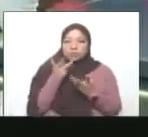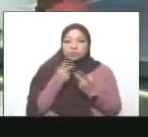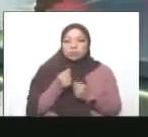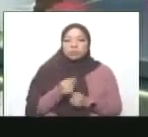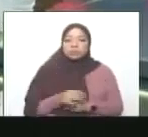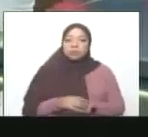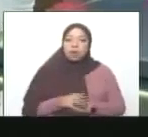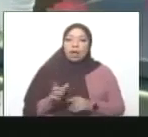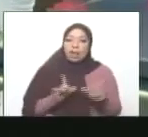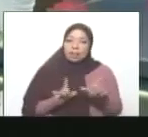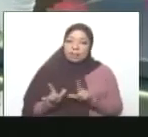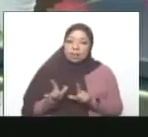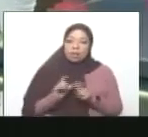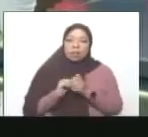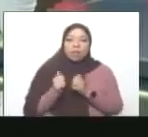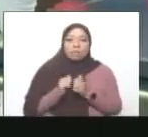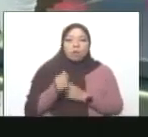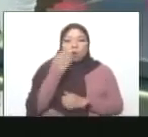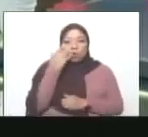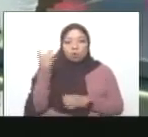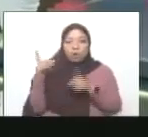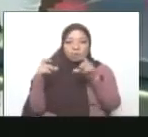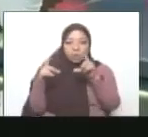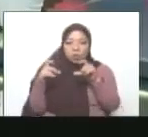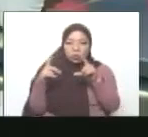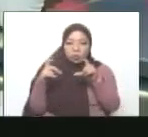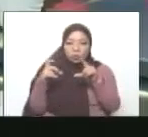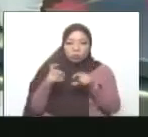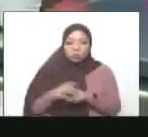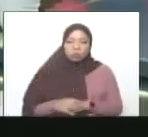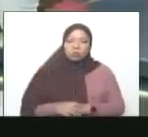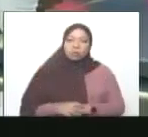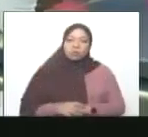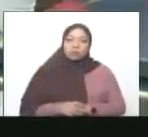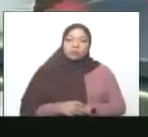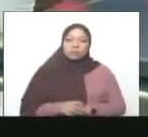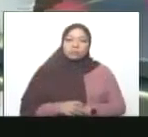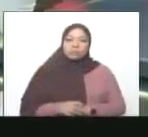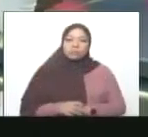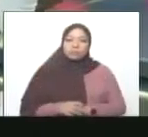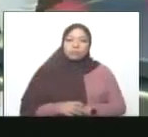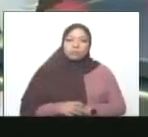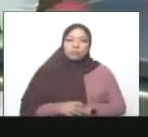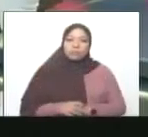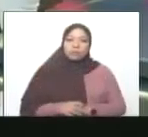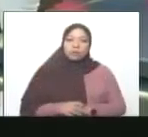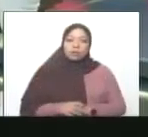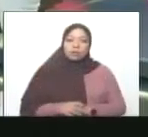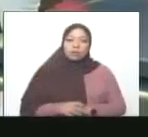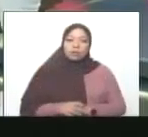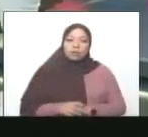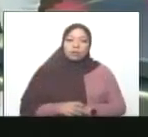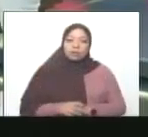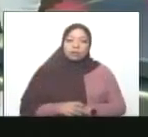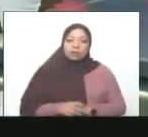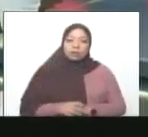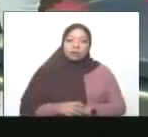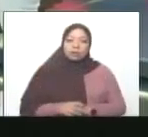¿Ya está lista la cancha deportiva para ver la foto? A verla, yo quiero ver esa foto, porque Aleida dice que eso arrancó